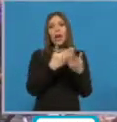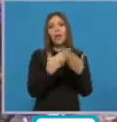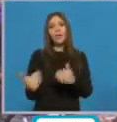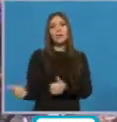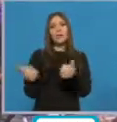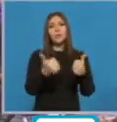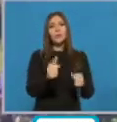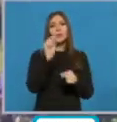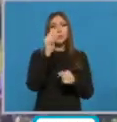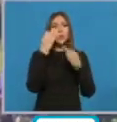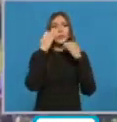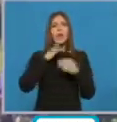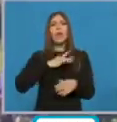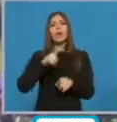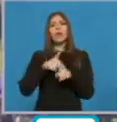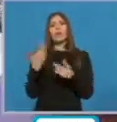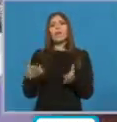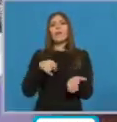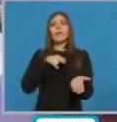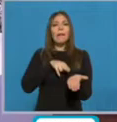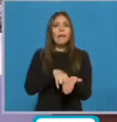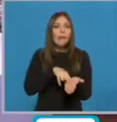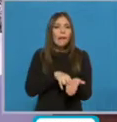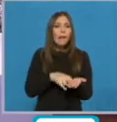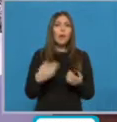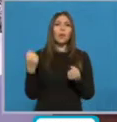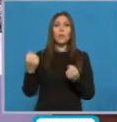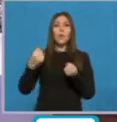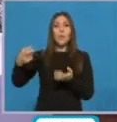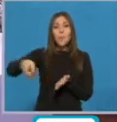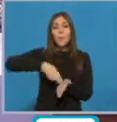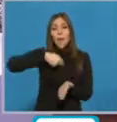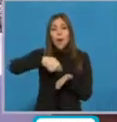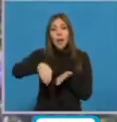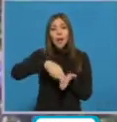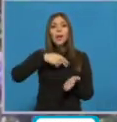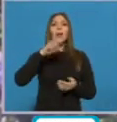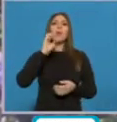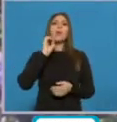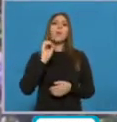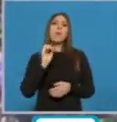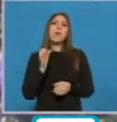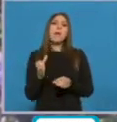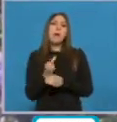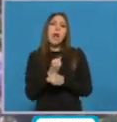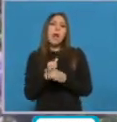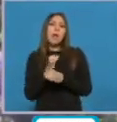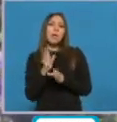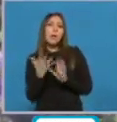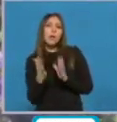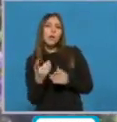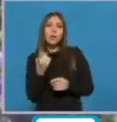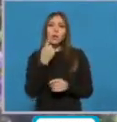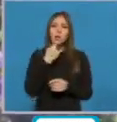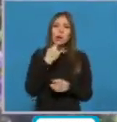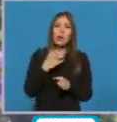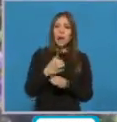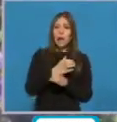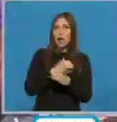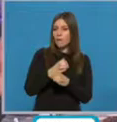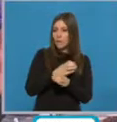marca, pero bueno, tenemos desde el negro hasta rubio, pasando por el castaño rojizo, castaño y el